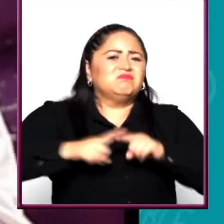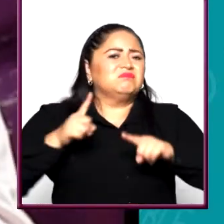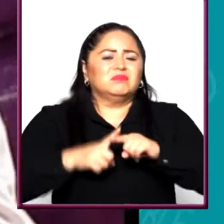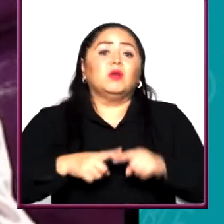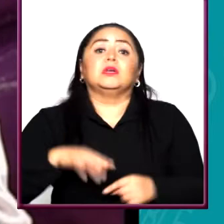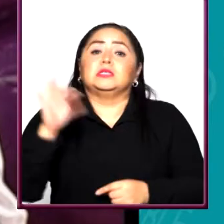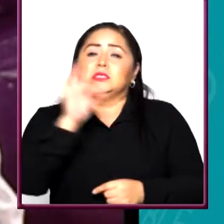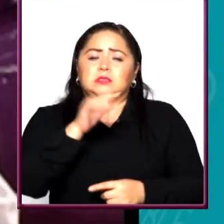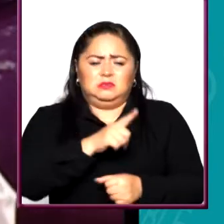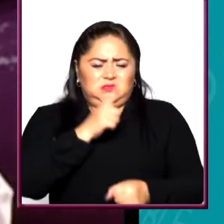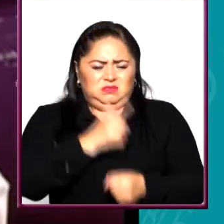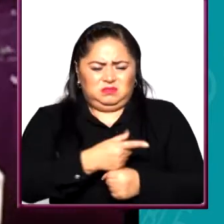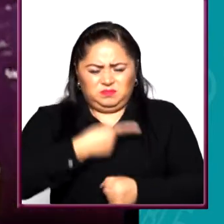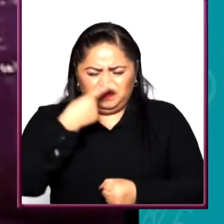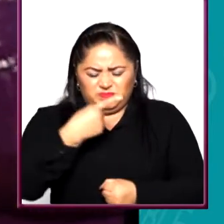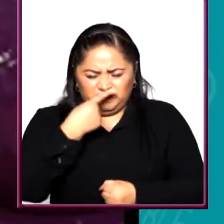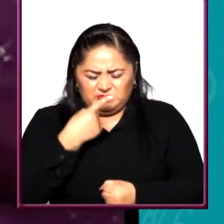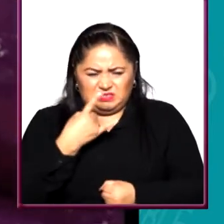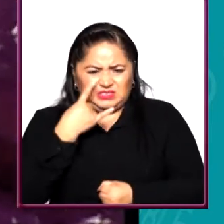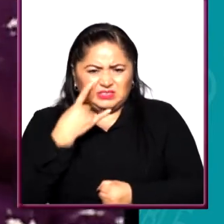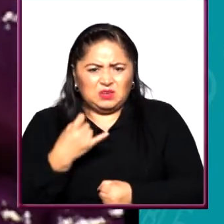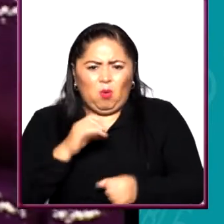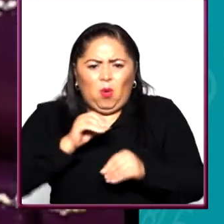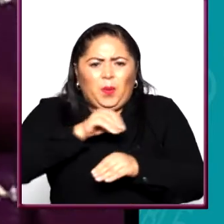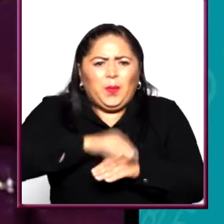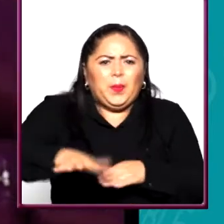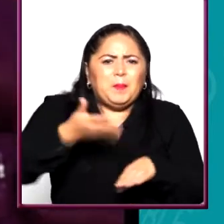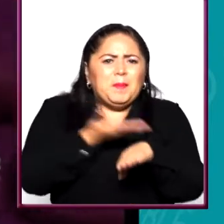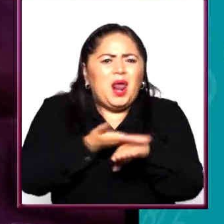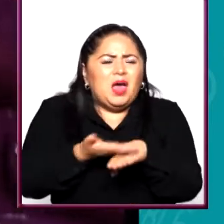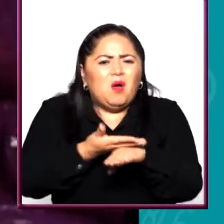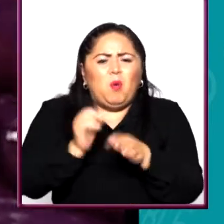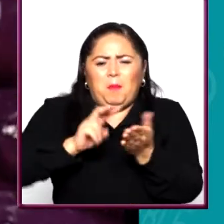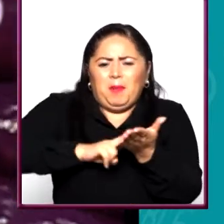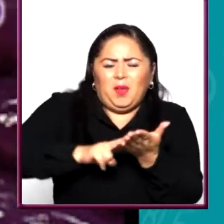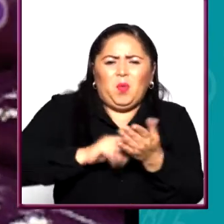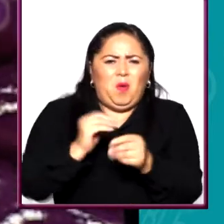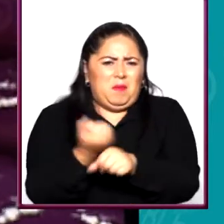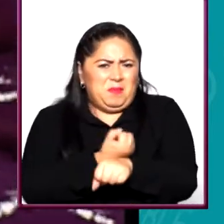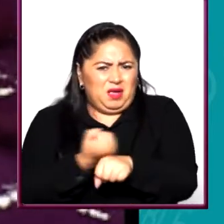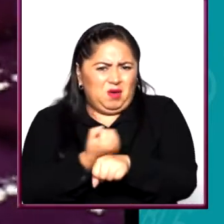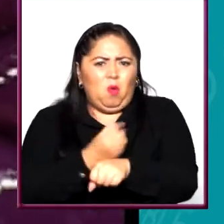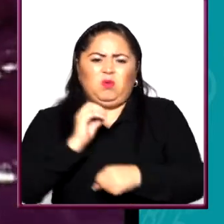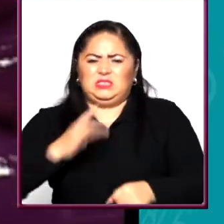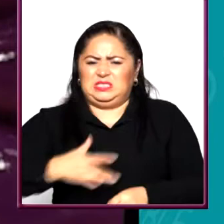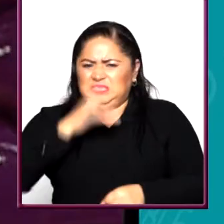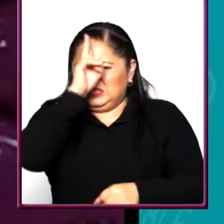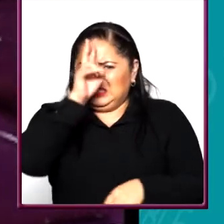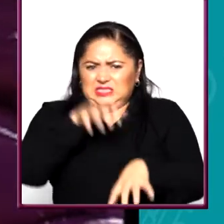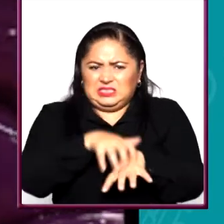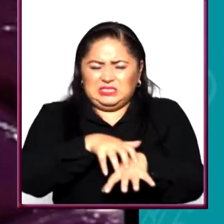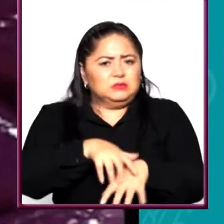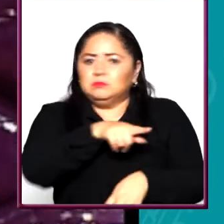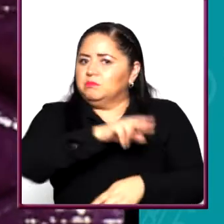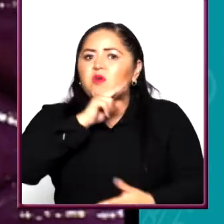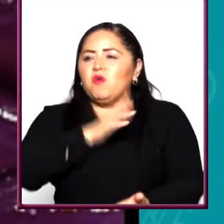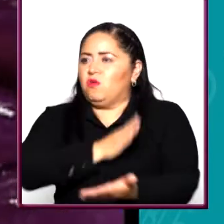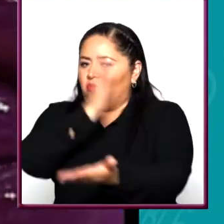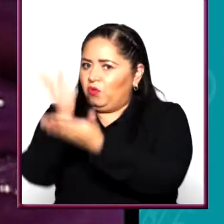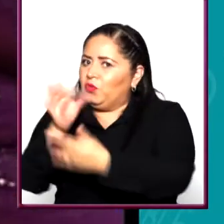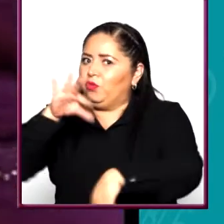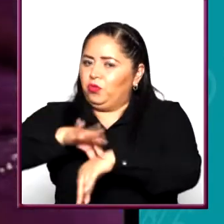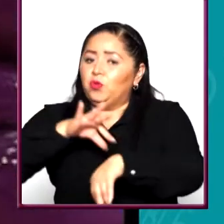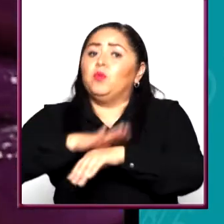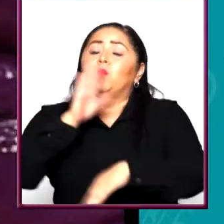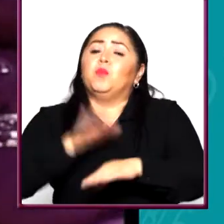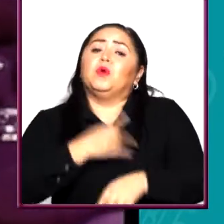patógenas. Si notas un olor desagradable, flujo espeso, blanco, verde o amarillento, o sientes comezón, no dudes en ir con tu